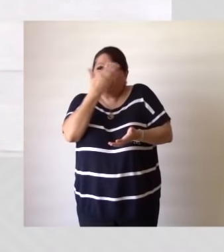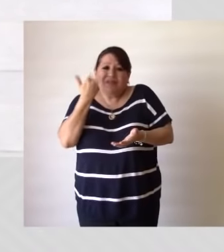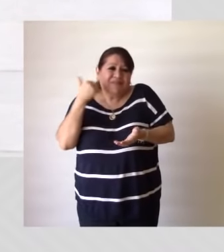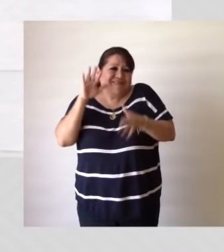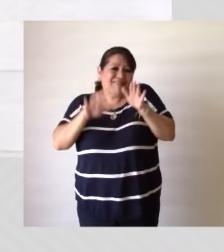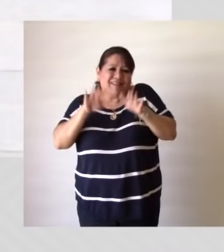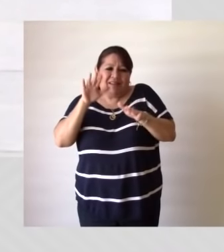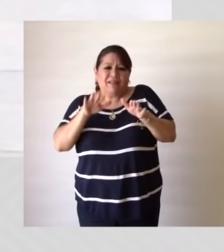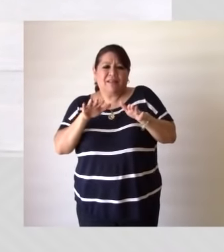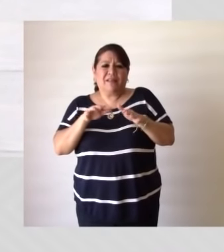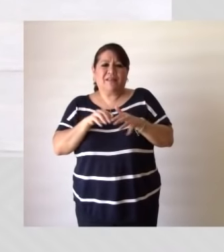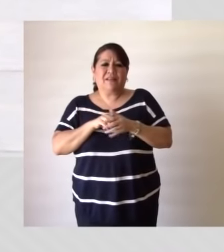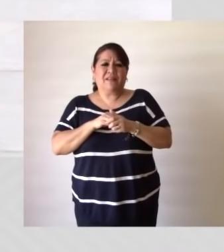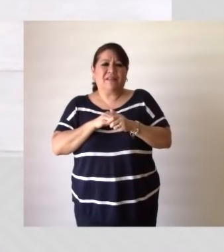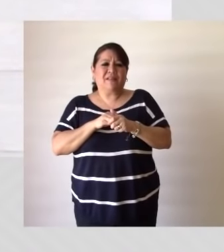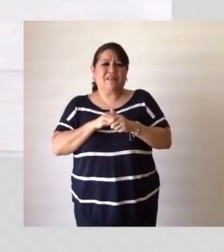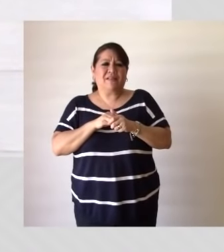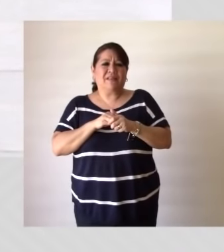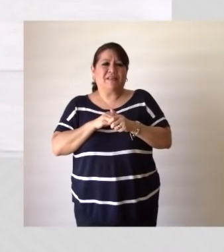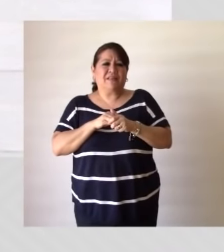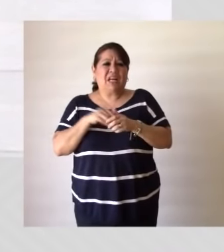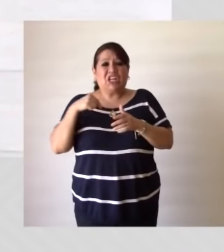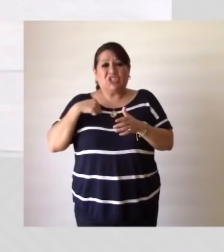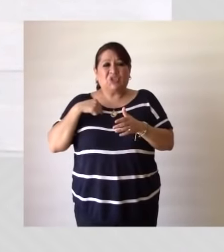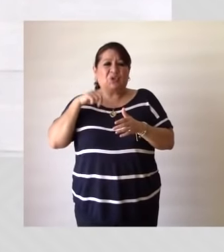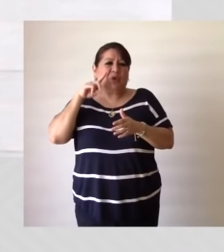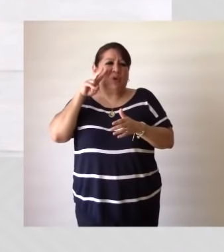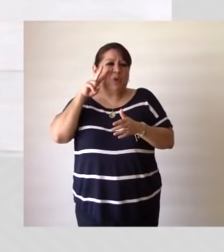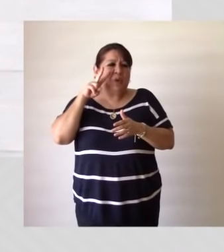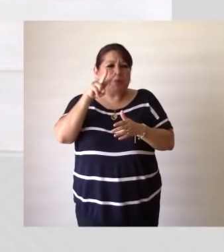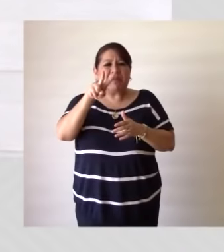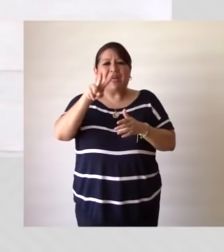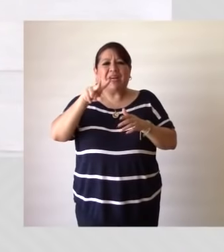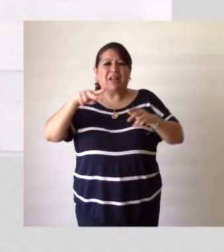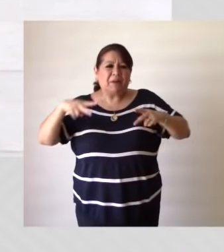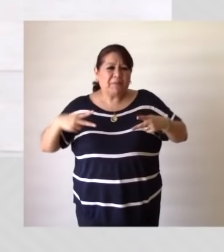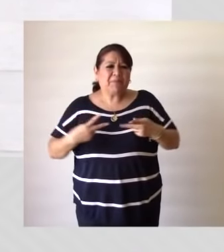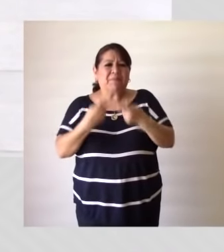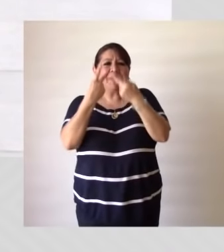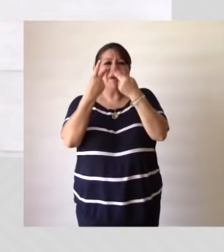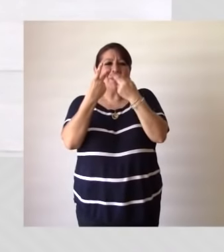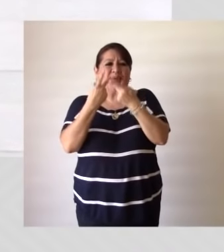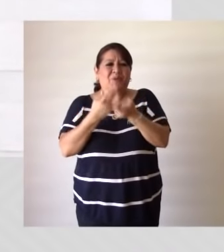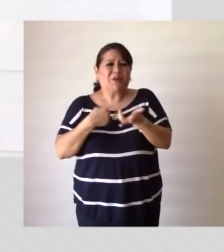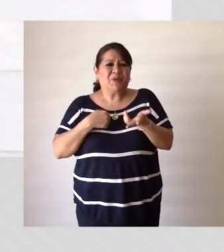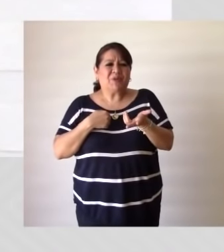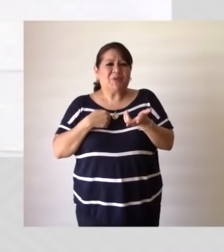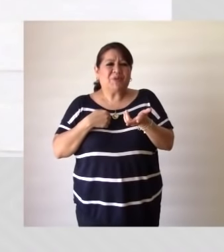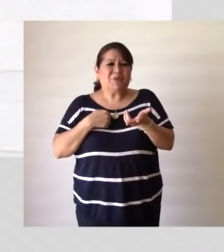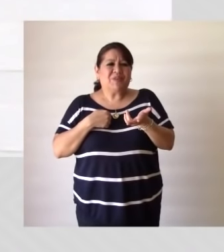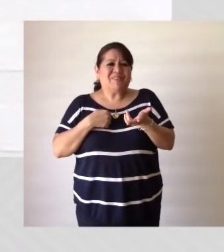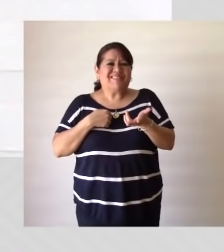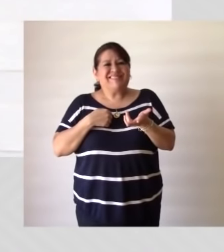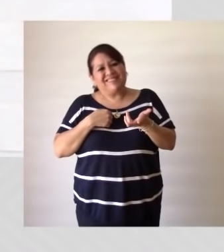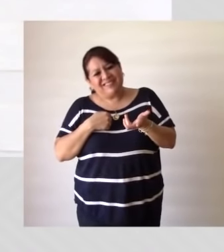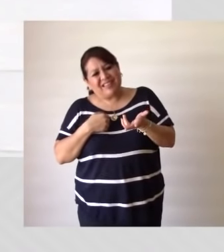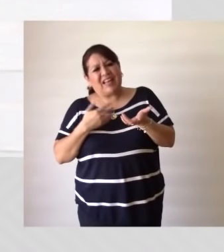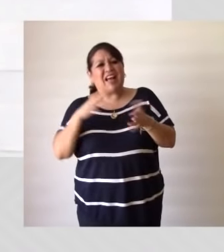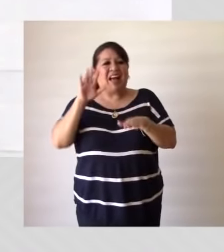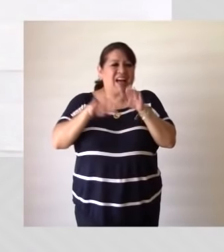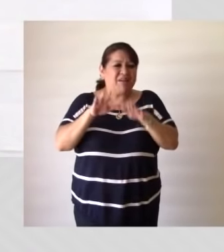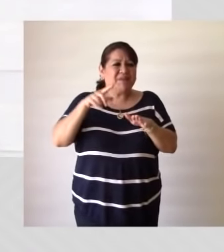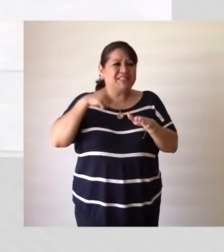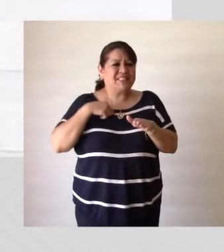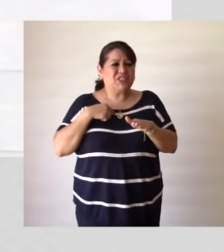los estamos tomando en casa o tal vez estamos cayendo en el error de hacerlo sin lo dar lo mejor